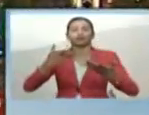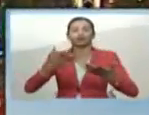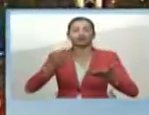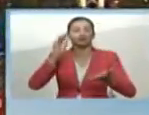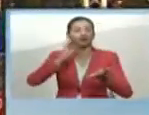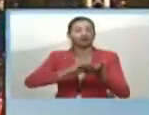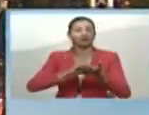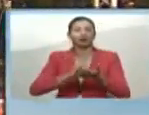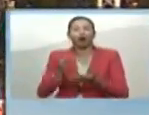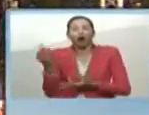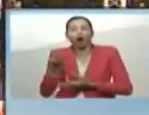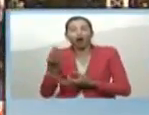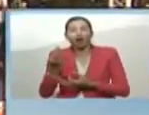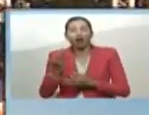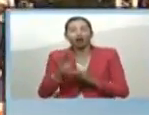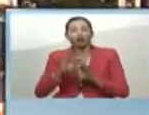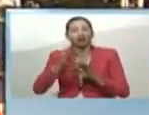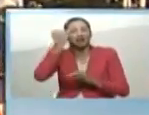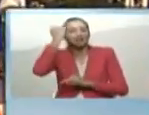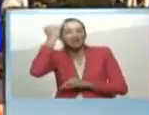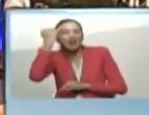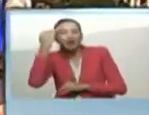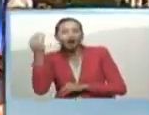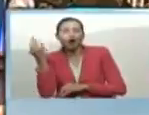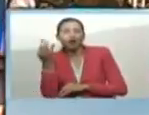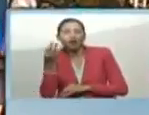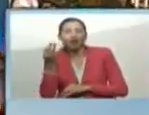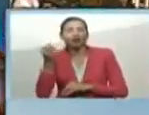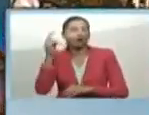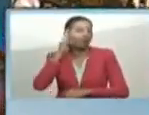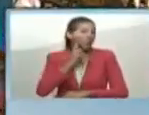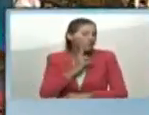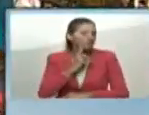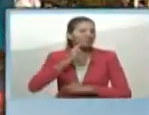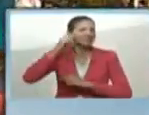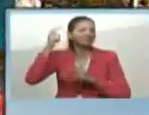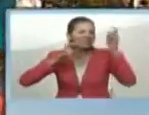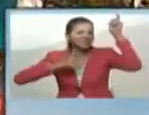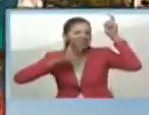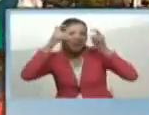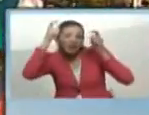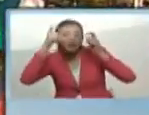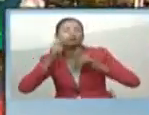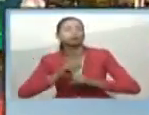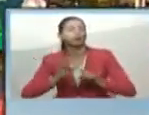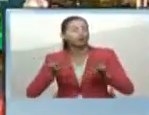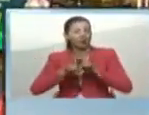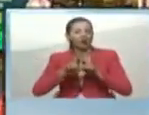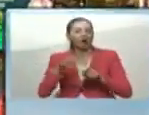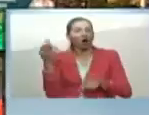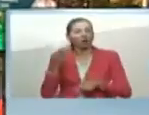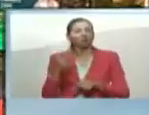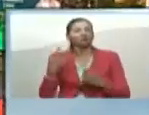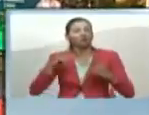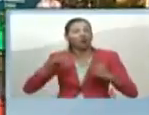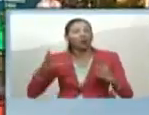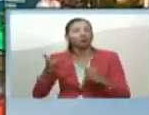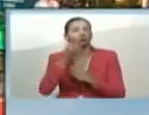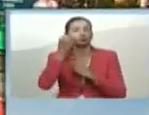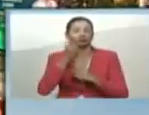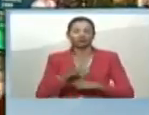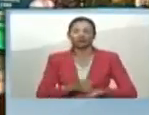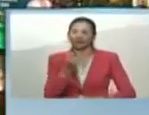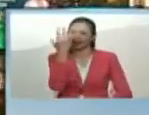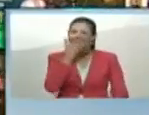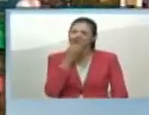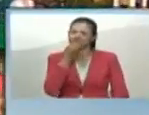original del bolivarianismo y del chavismo y del constitucionalismo del siglo XXI esto es una hermosura